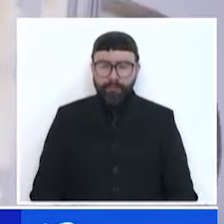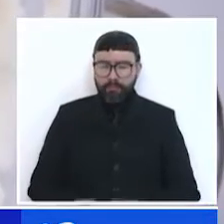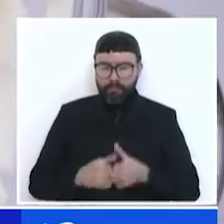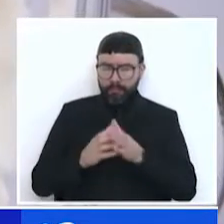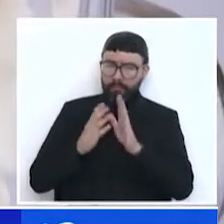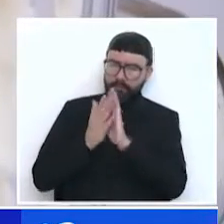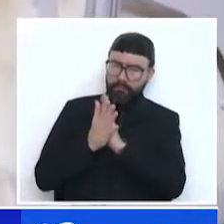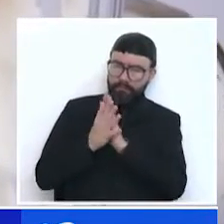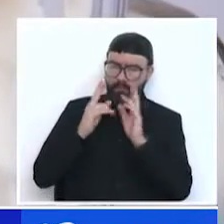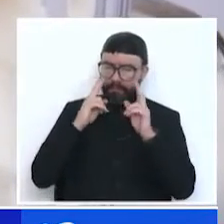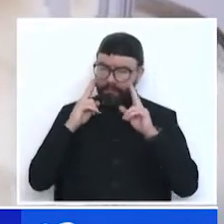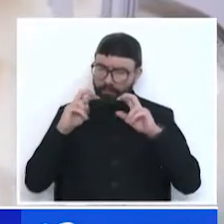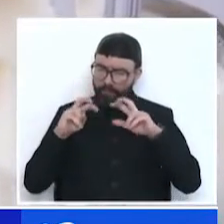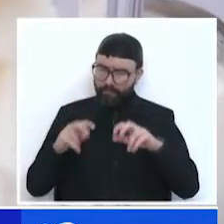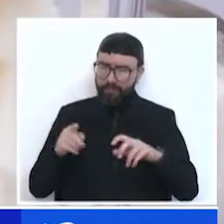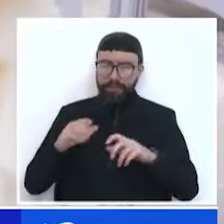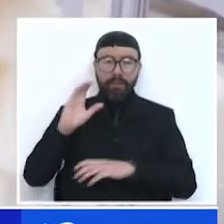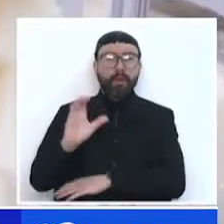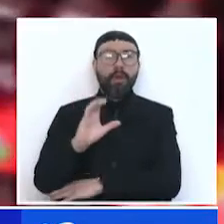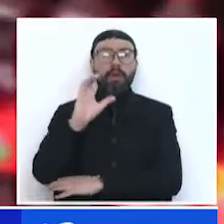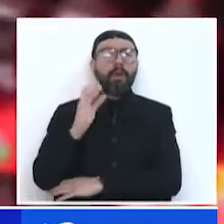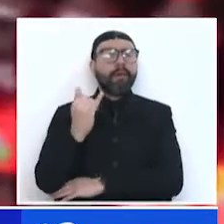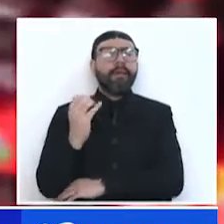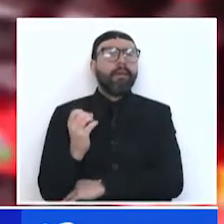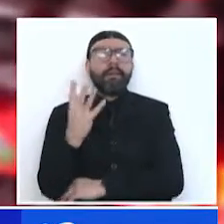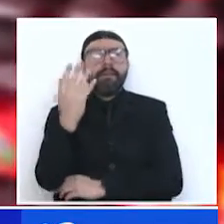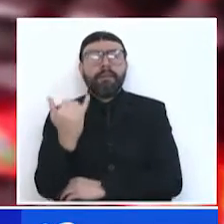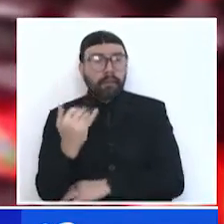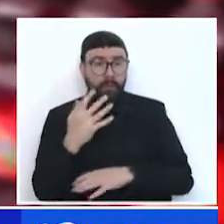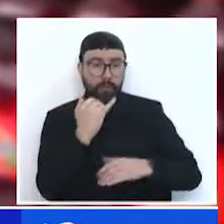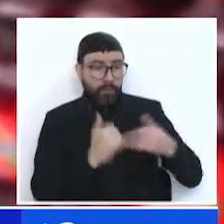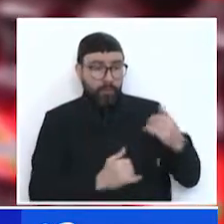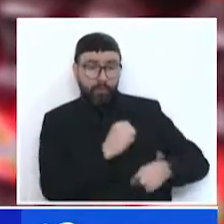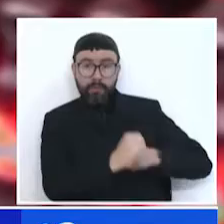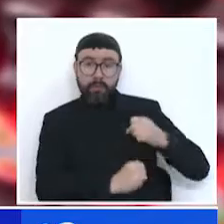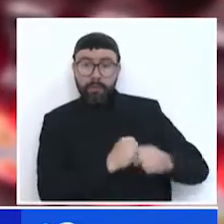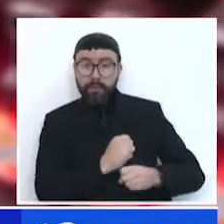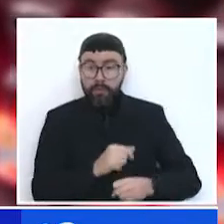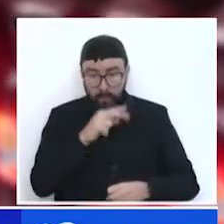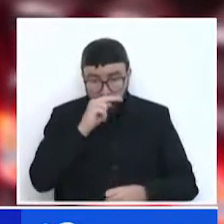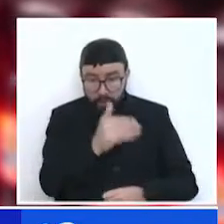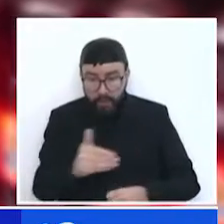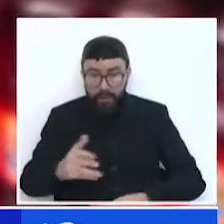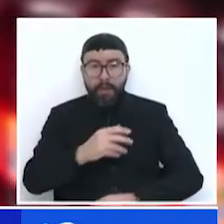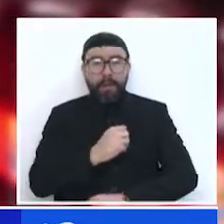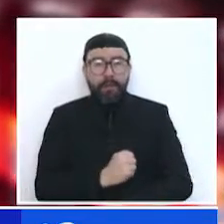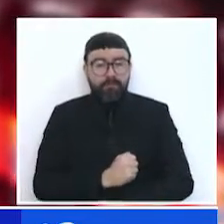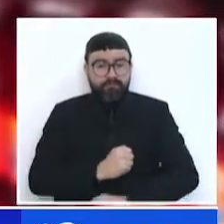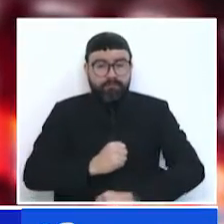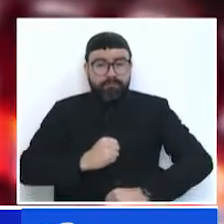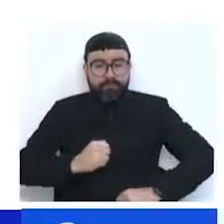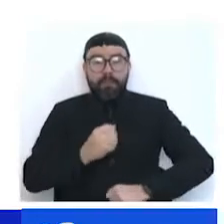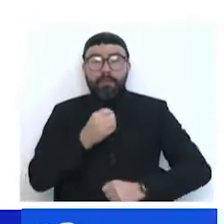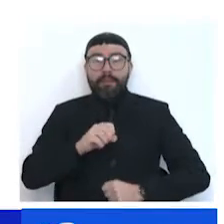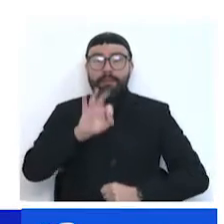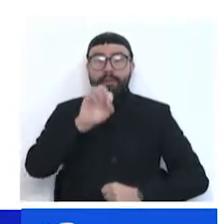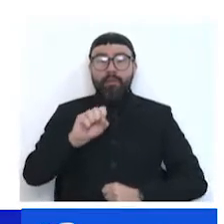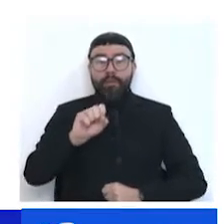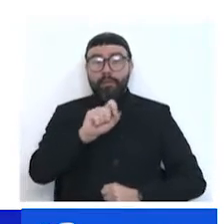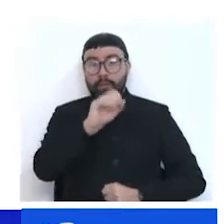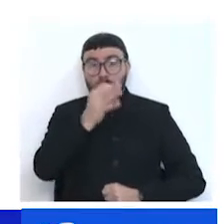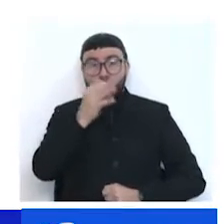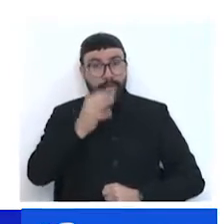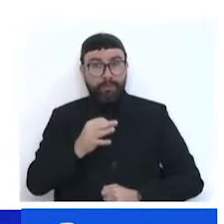de la Situación Nutricional en Colombia, durante los últimos años, la obesidad infantil incrementó del 18% al